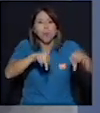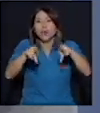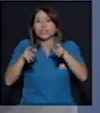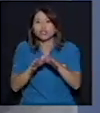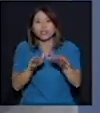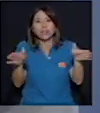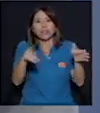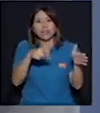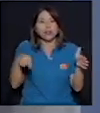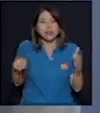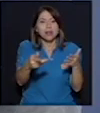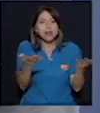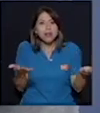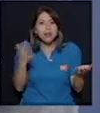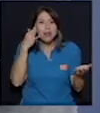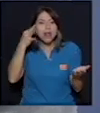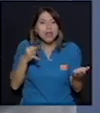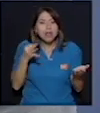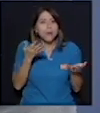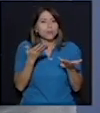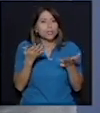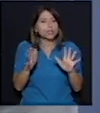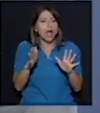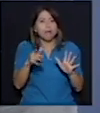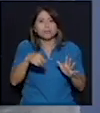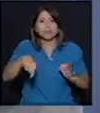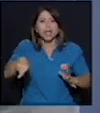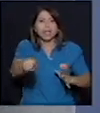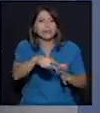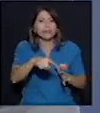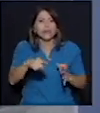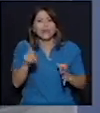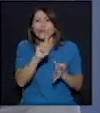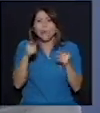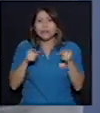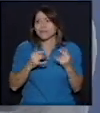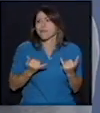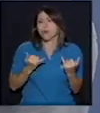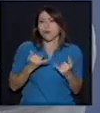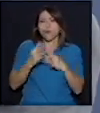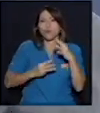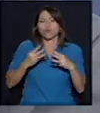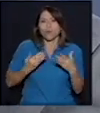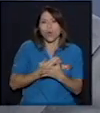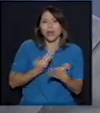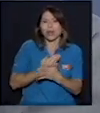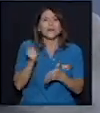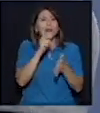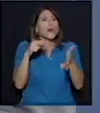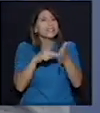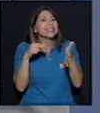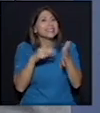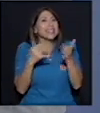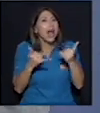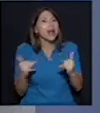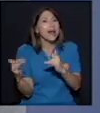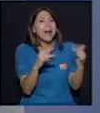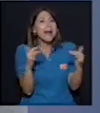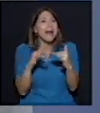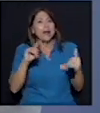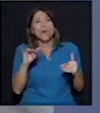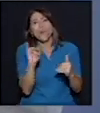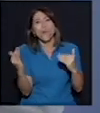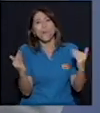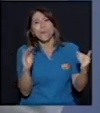creíamos estaba totalmente fuera ya del mundo moderno. Pues no, en Siria estamos peleando la Primera Guerra Mundial y estamos igualitos